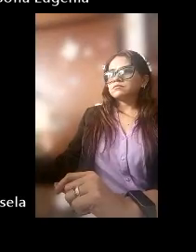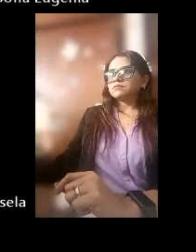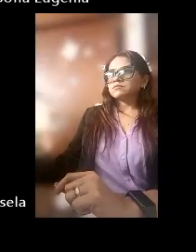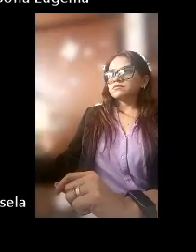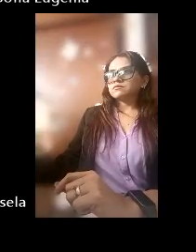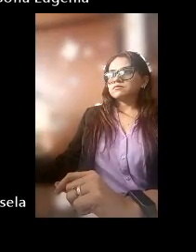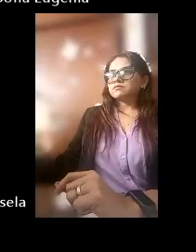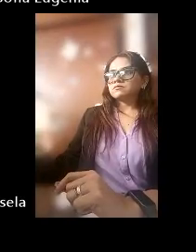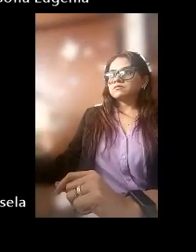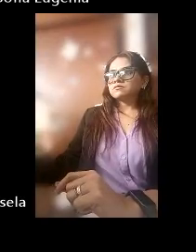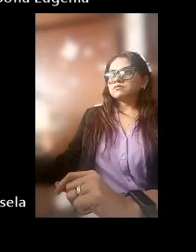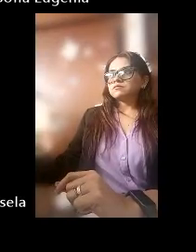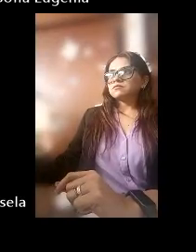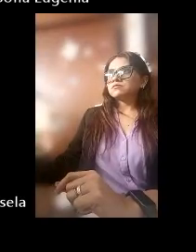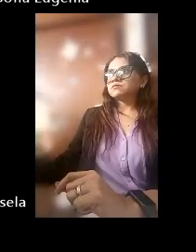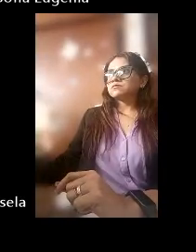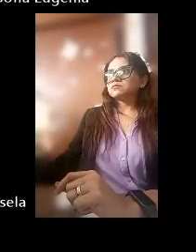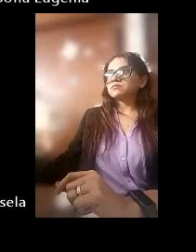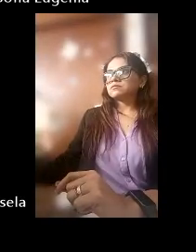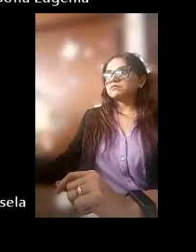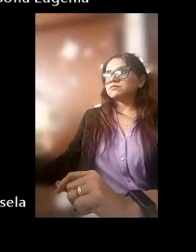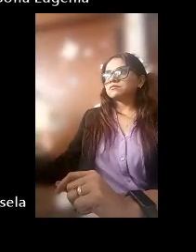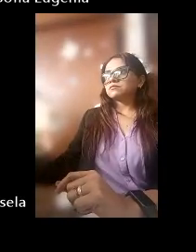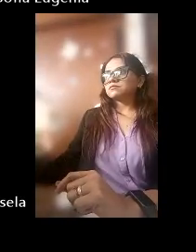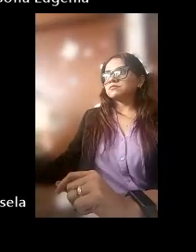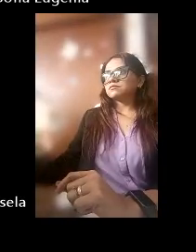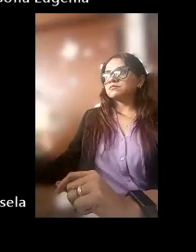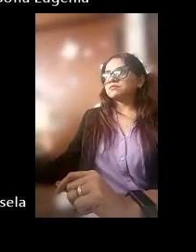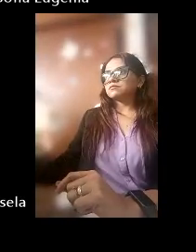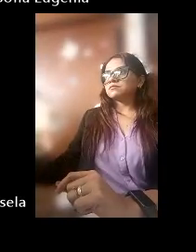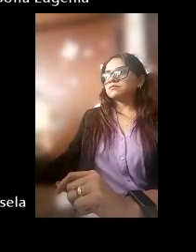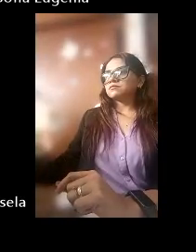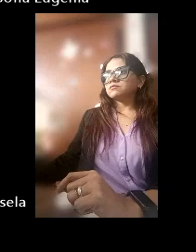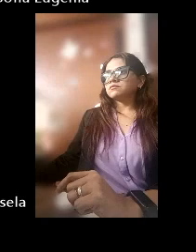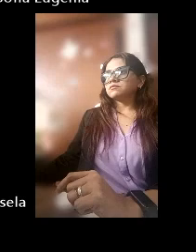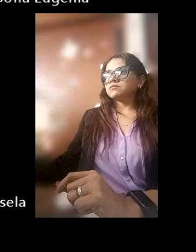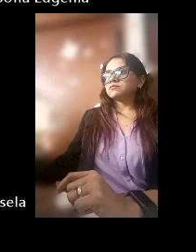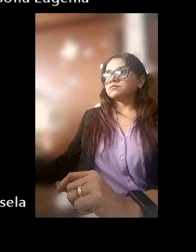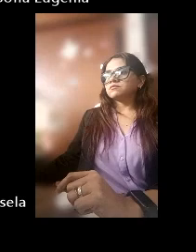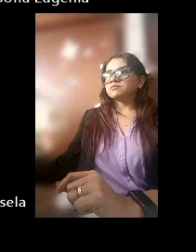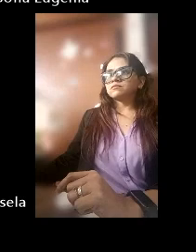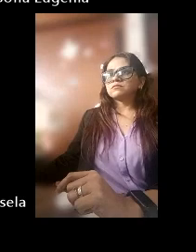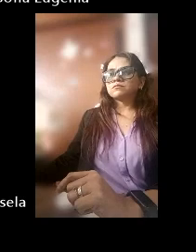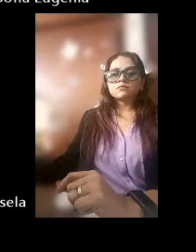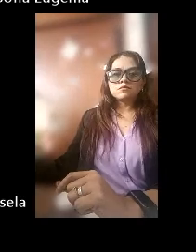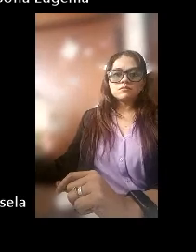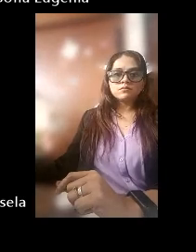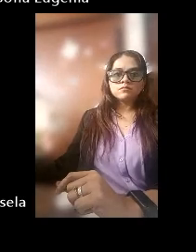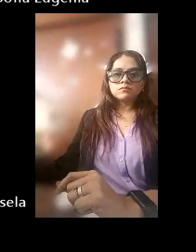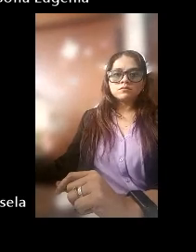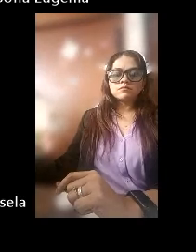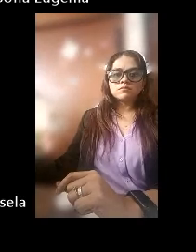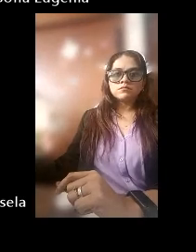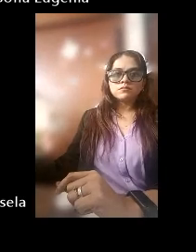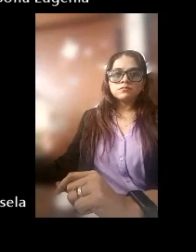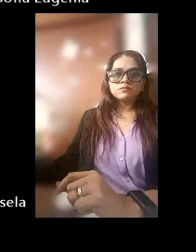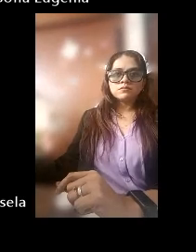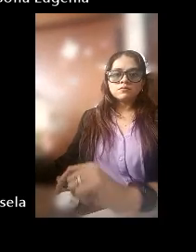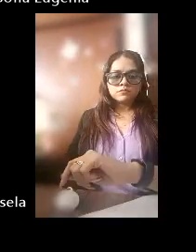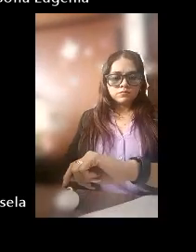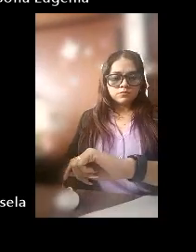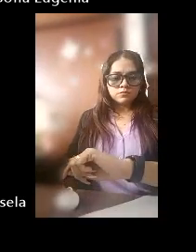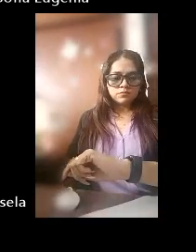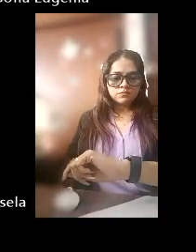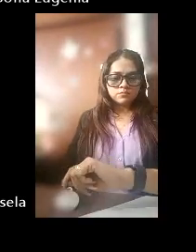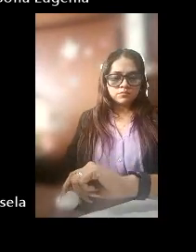reunión llegué a sabotear tu grupo. Porque yo iba a vaciar todo el enojo que tenía ahí. Y fue muy